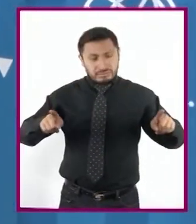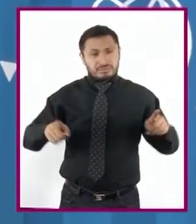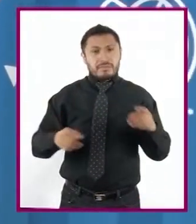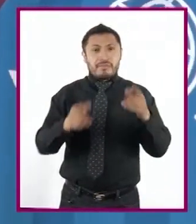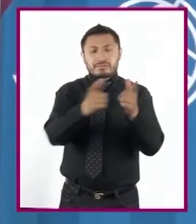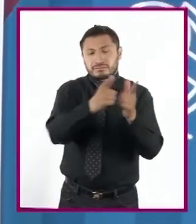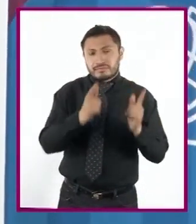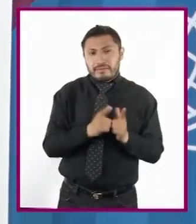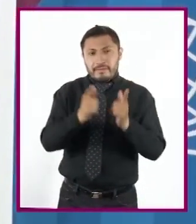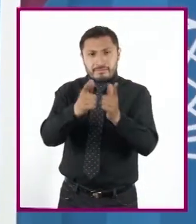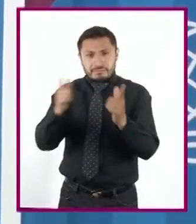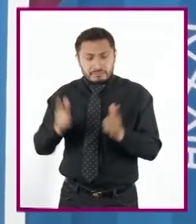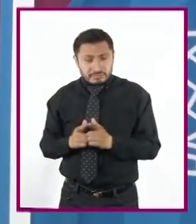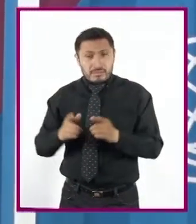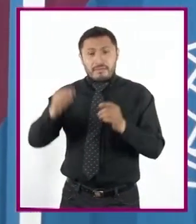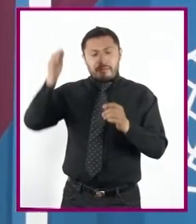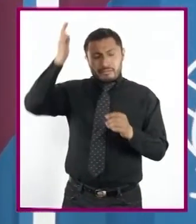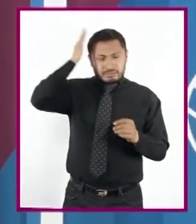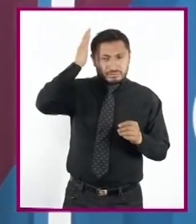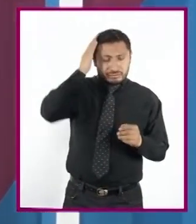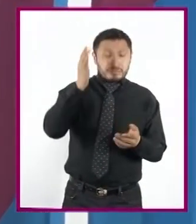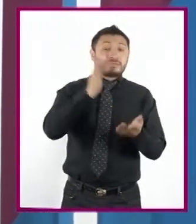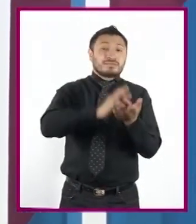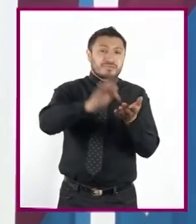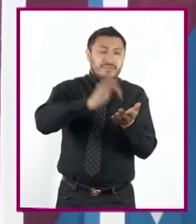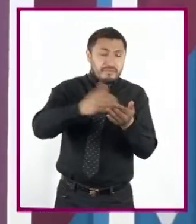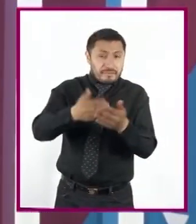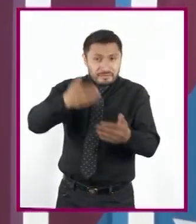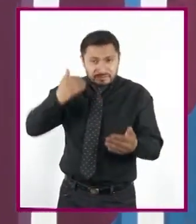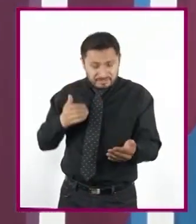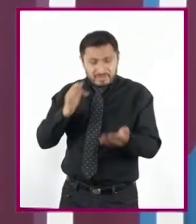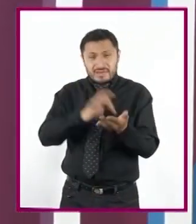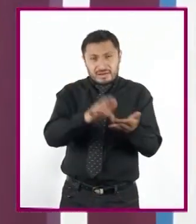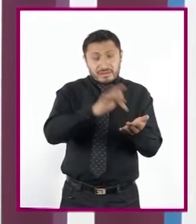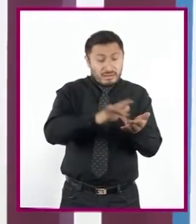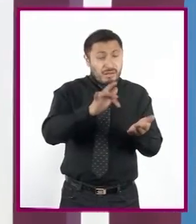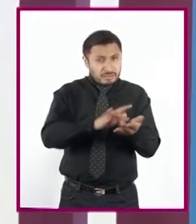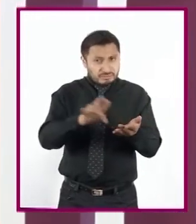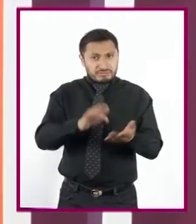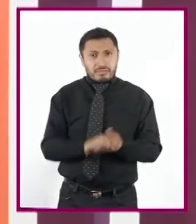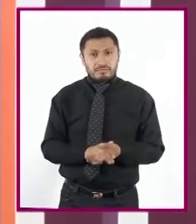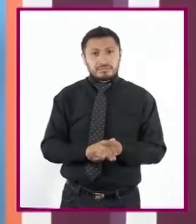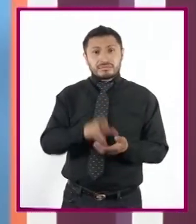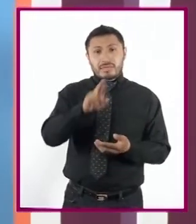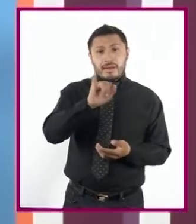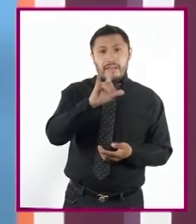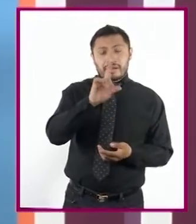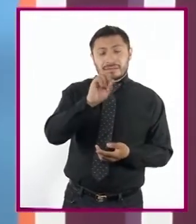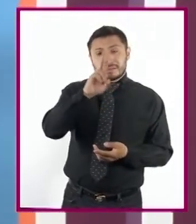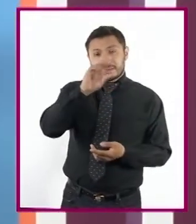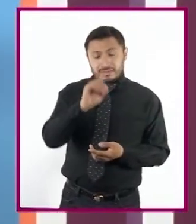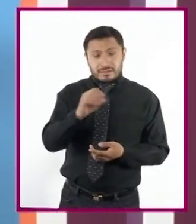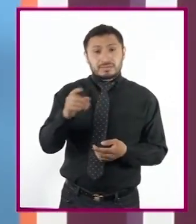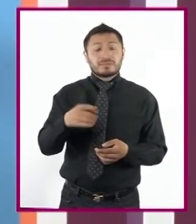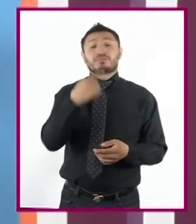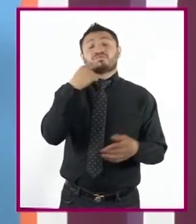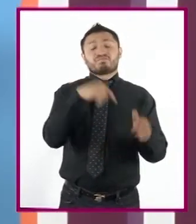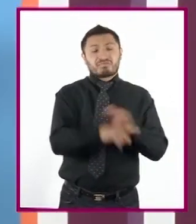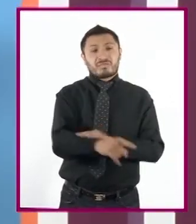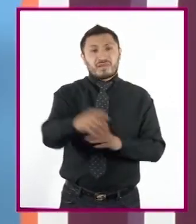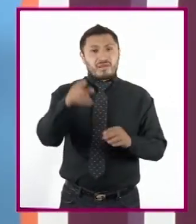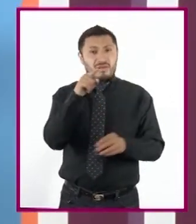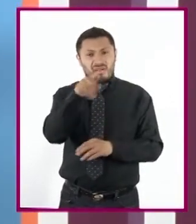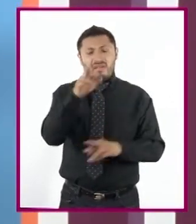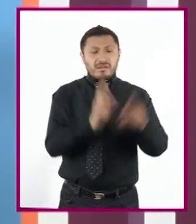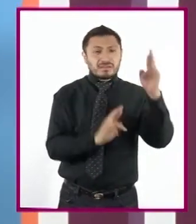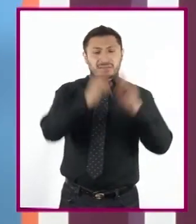algunos grupos y líderes que lo habían apoyado al iniciar la lucha armada. Ricardo Flores Magón lo acusó de encabezar una